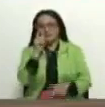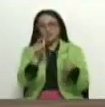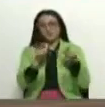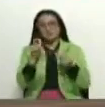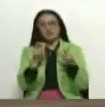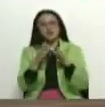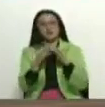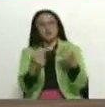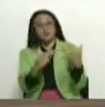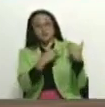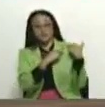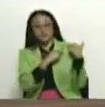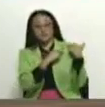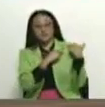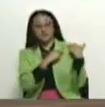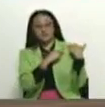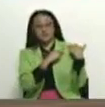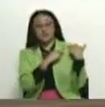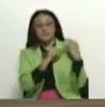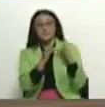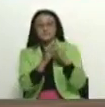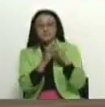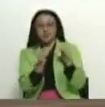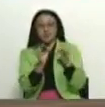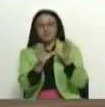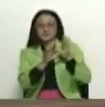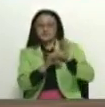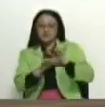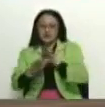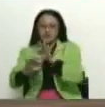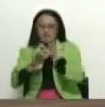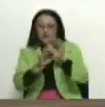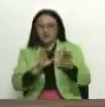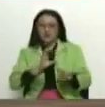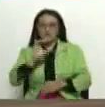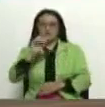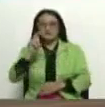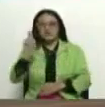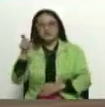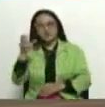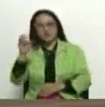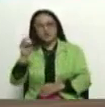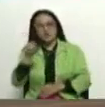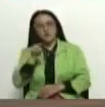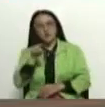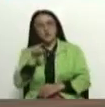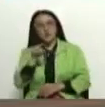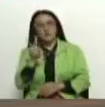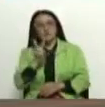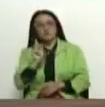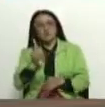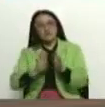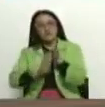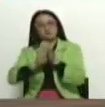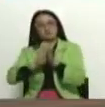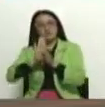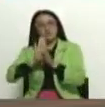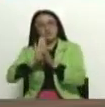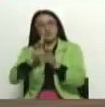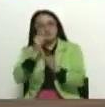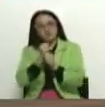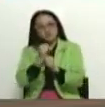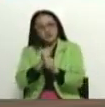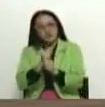los responsables, a las responsables del saqueo de Citgo. Nuestro país tiene que salir adelante con